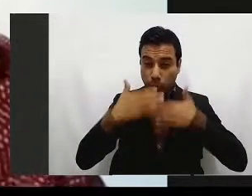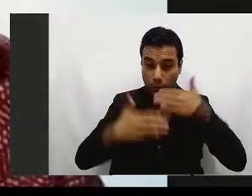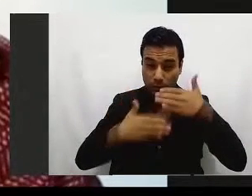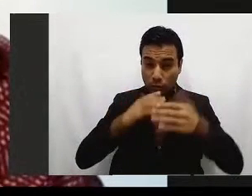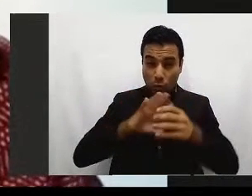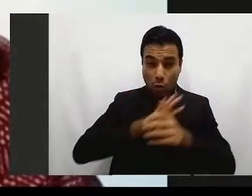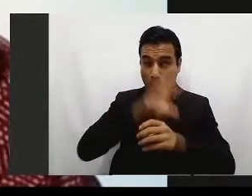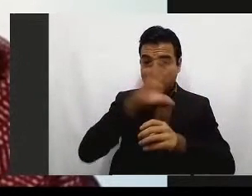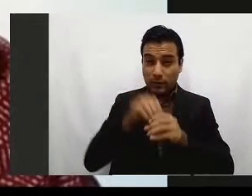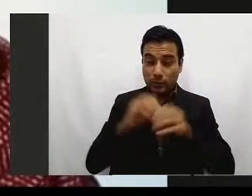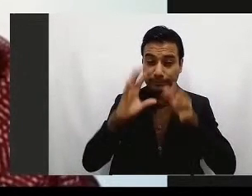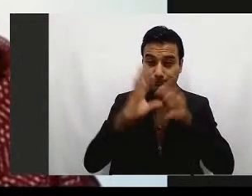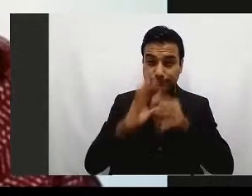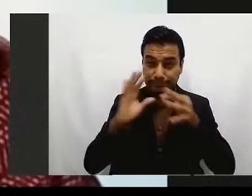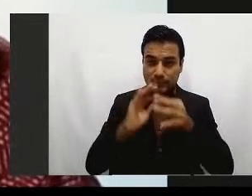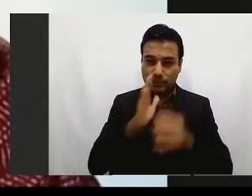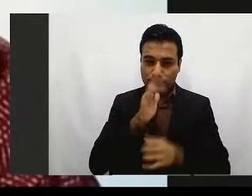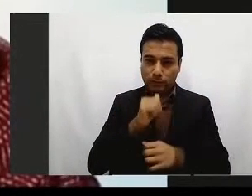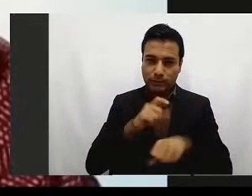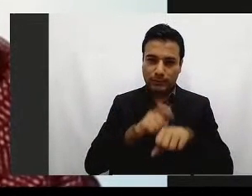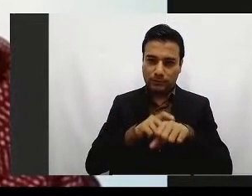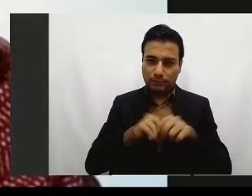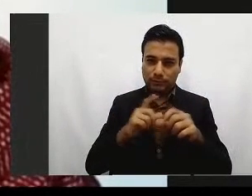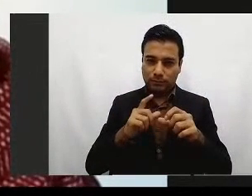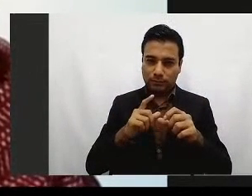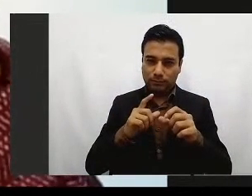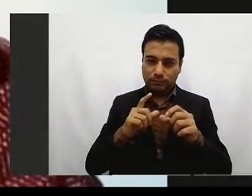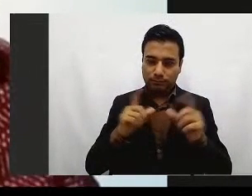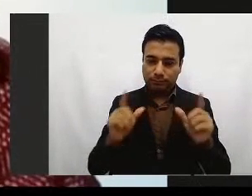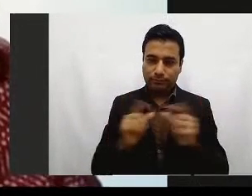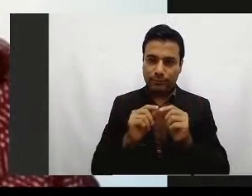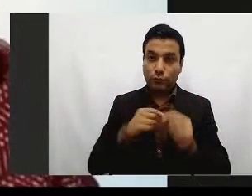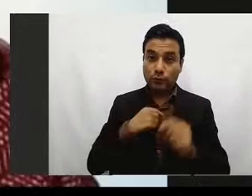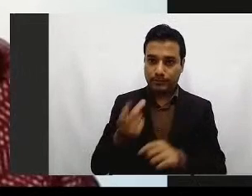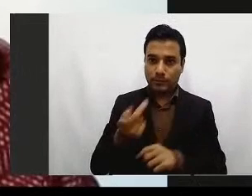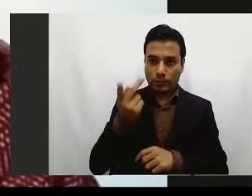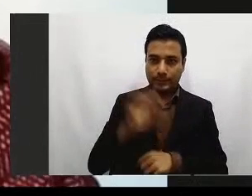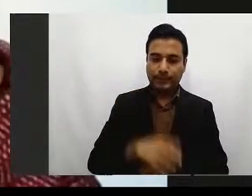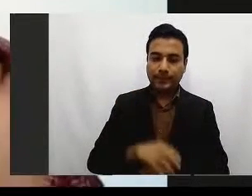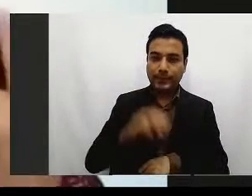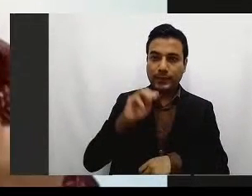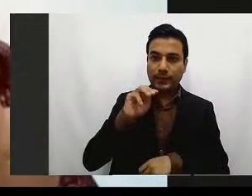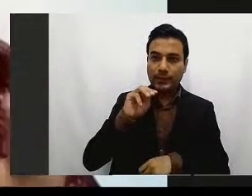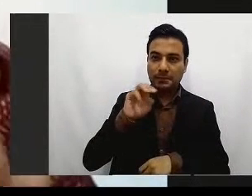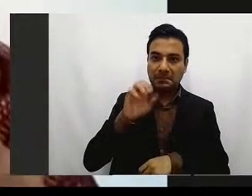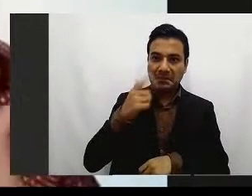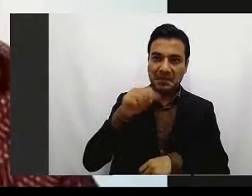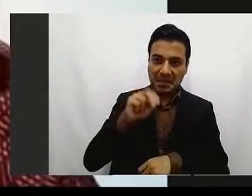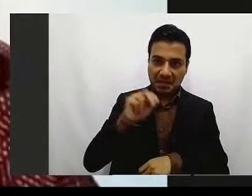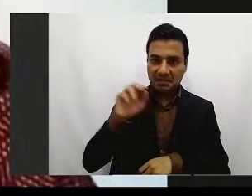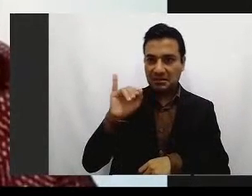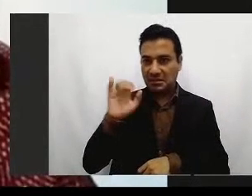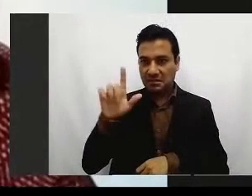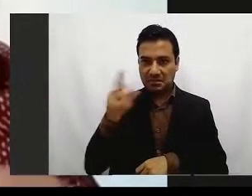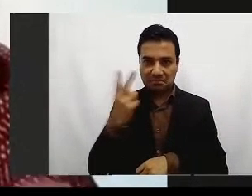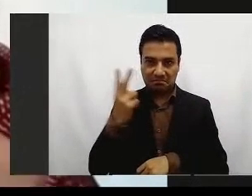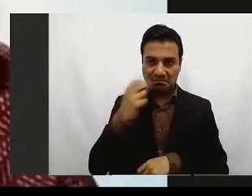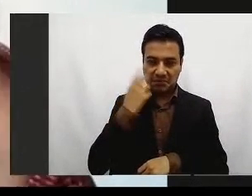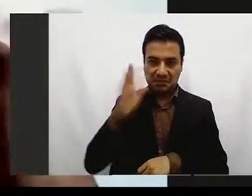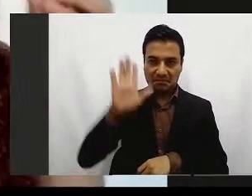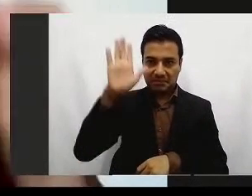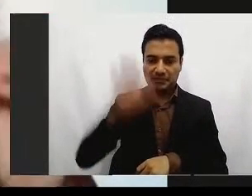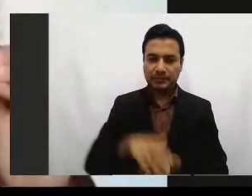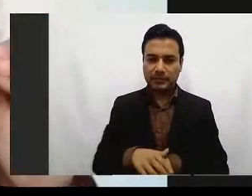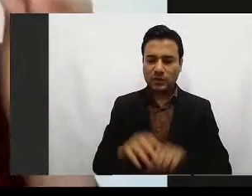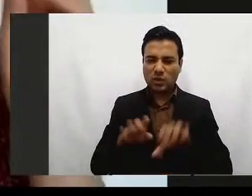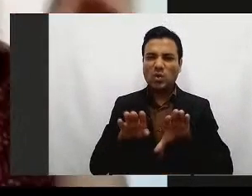quisiera, bueno, preguntarles ahorita principalmente a Megan o a Isabel, quien quiera contestar, ¿cómo ha sido el proceso, ¿no? Entre las diversas